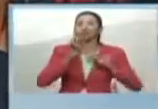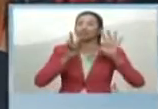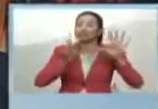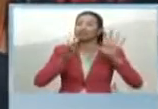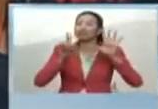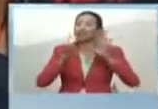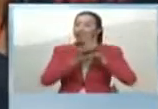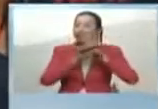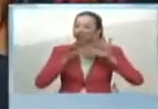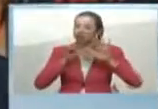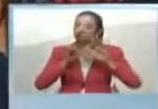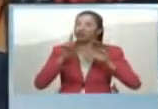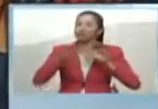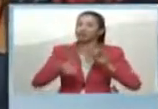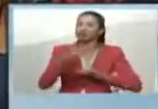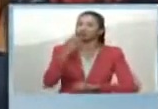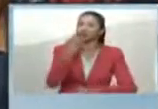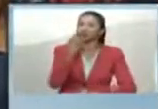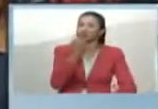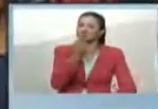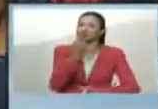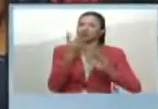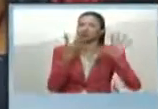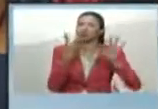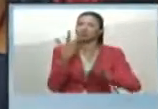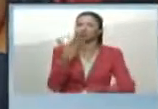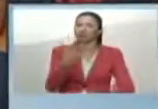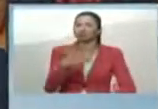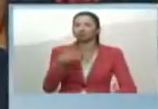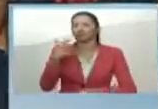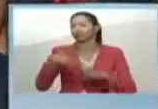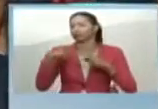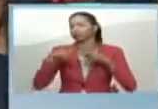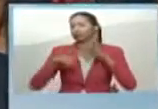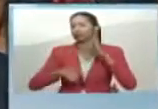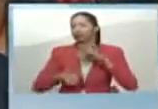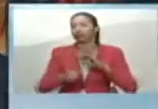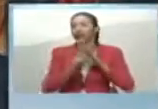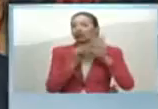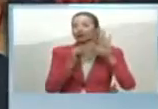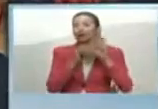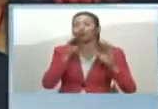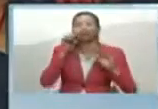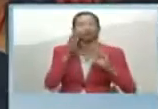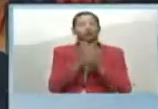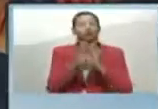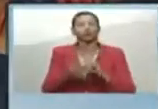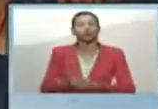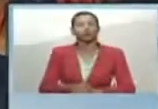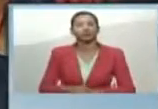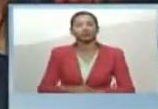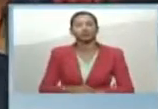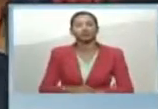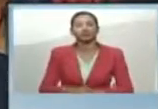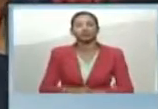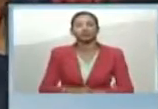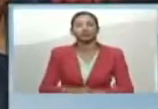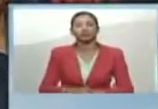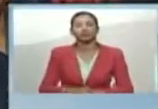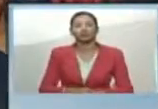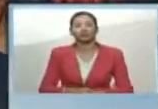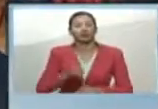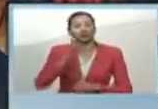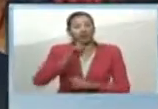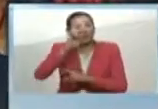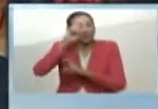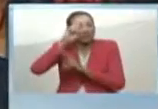276 y está el artículo 293. Y bueno, otros más que hablan de cómo debe ser blindada y